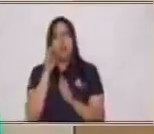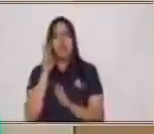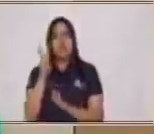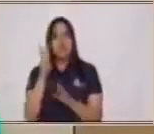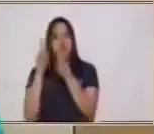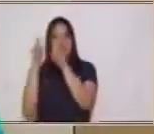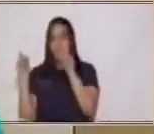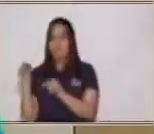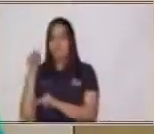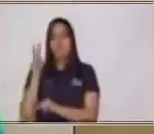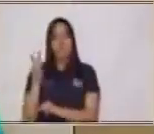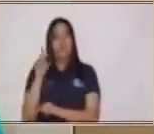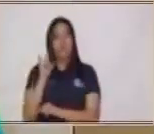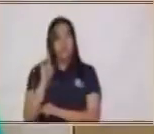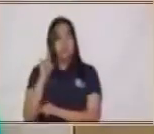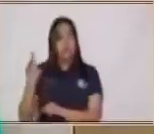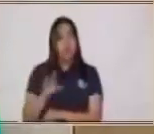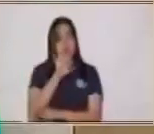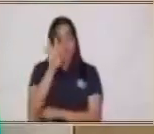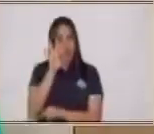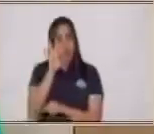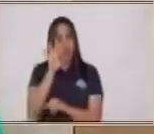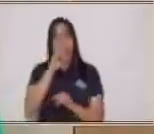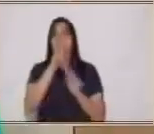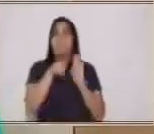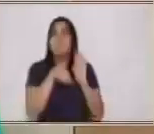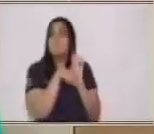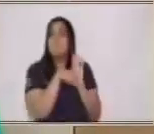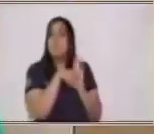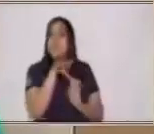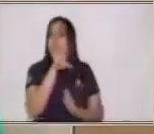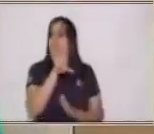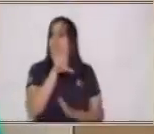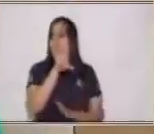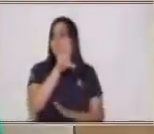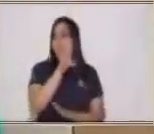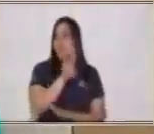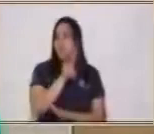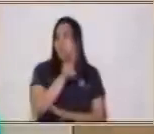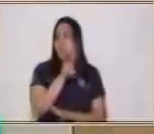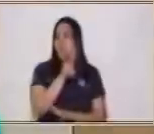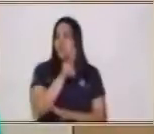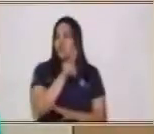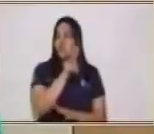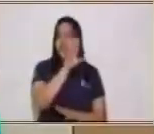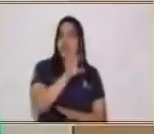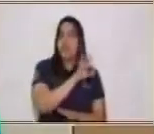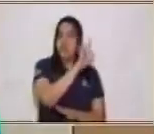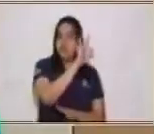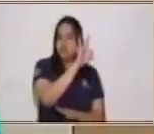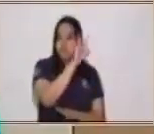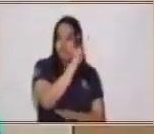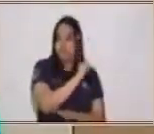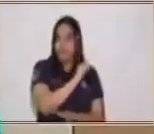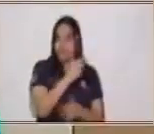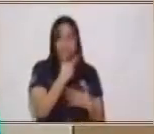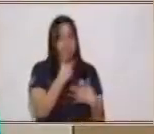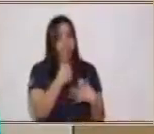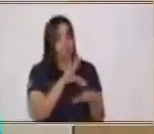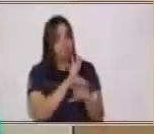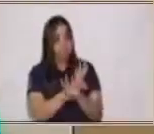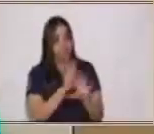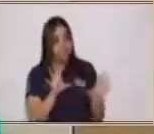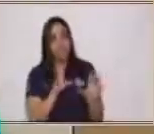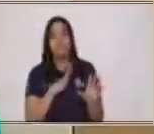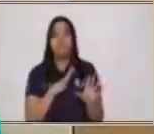2u al cubo menos 5v al cubo. ¿Sí? Ya tenemos nuestras